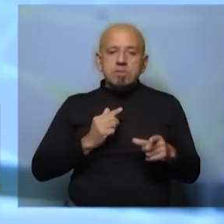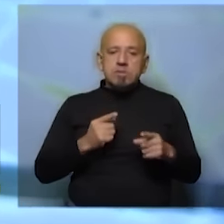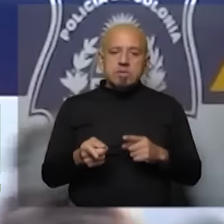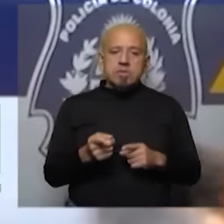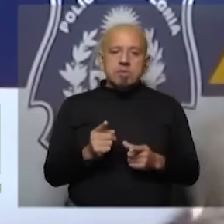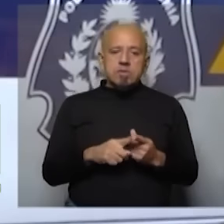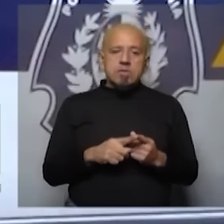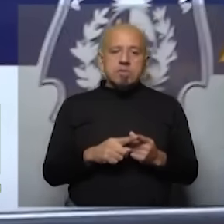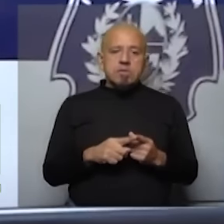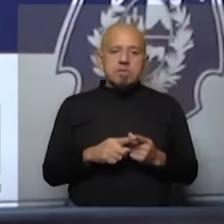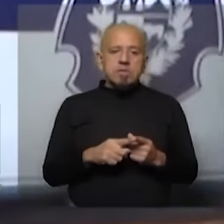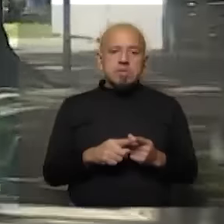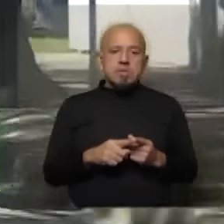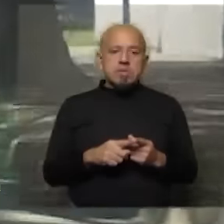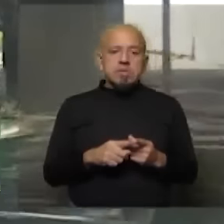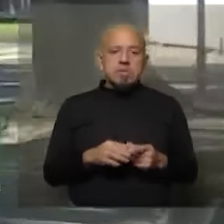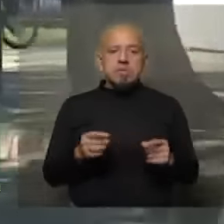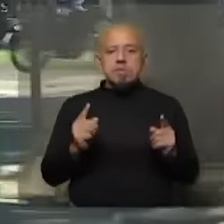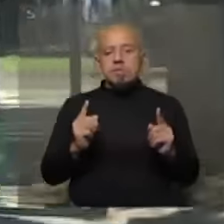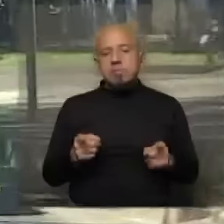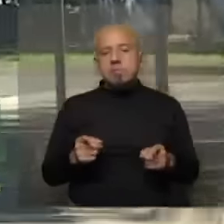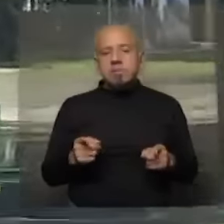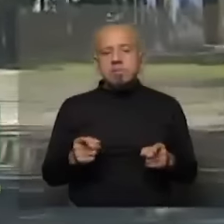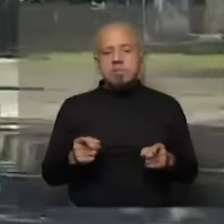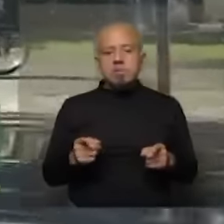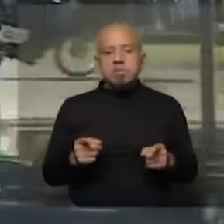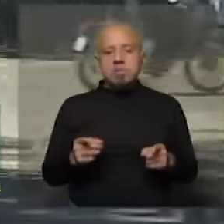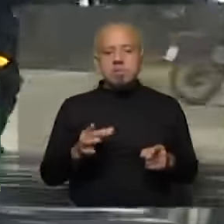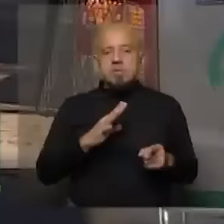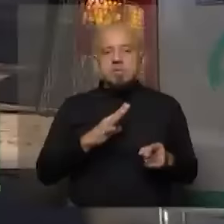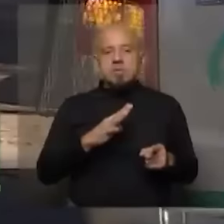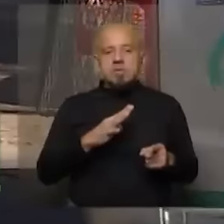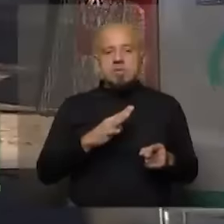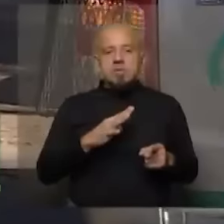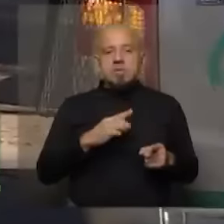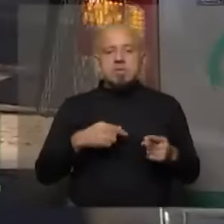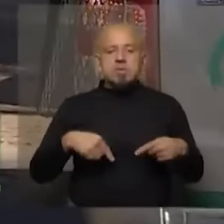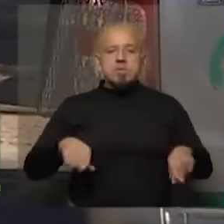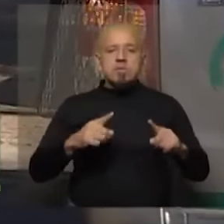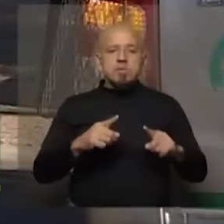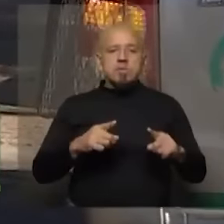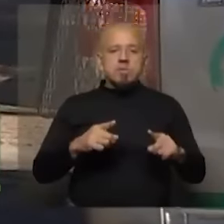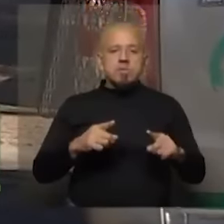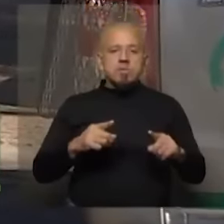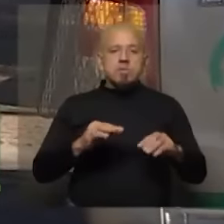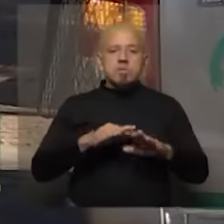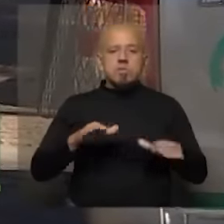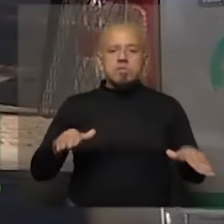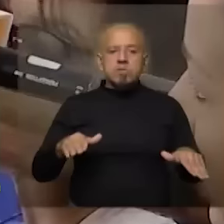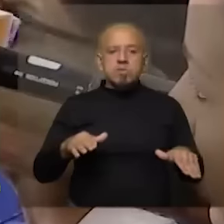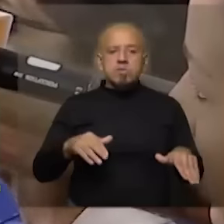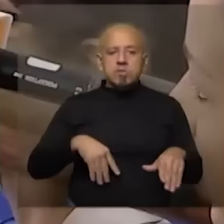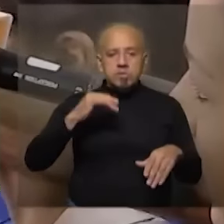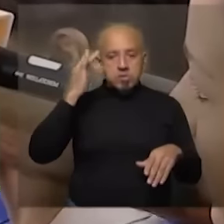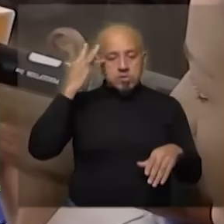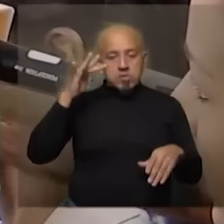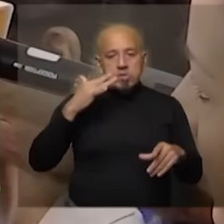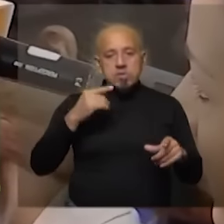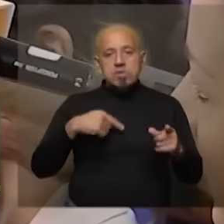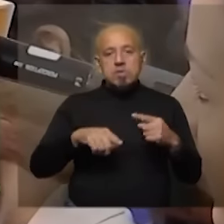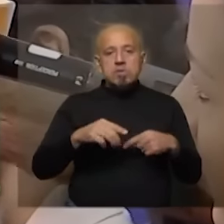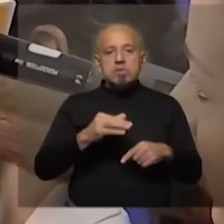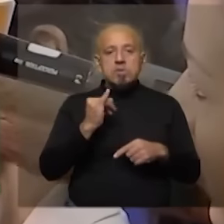delitos, y que además claramente hay una participación de niños, de niñas y de adolescentes, como el CIPIAB en este caso que administra